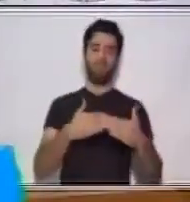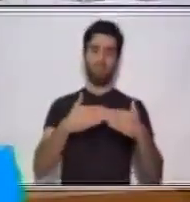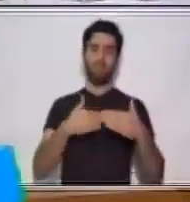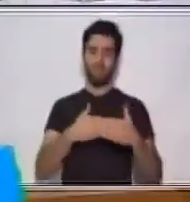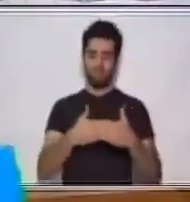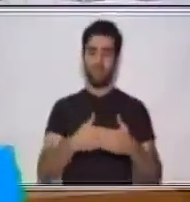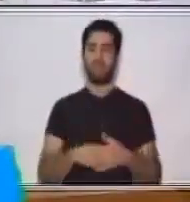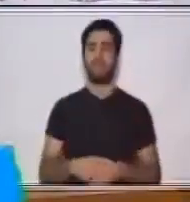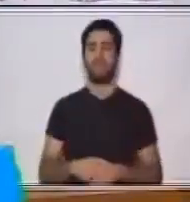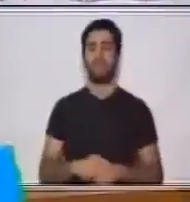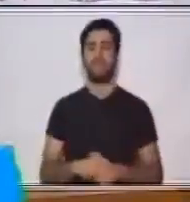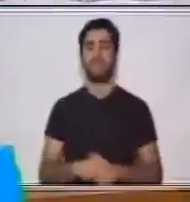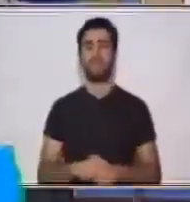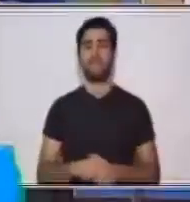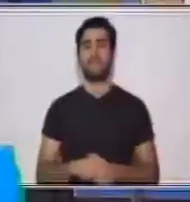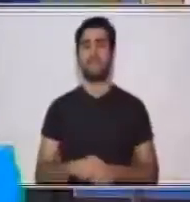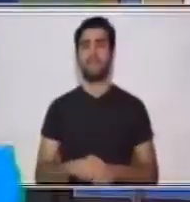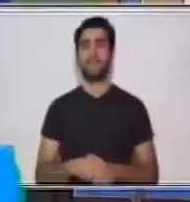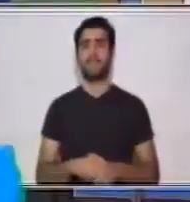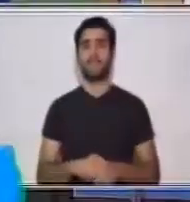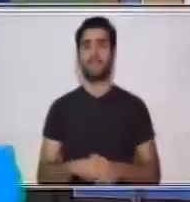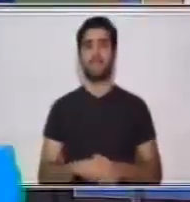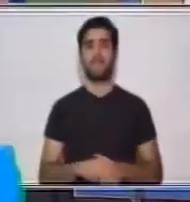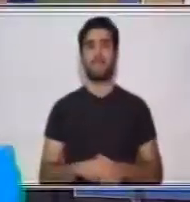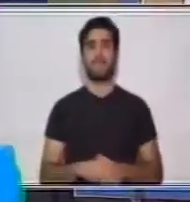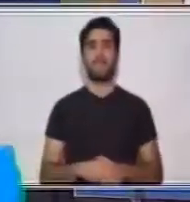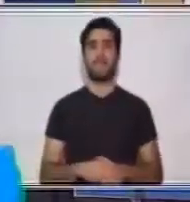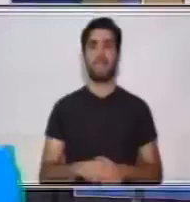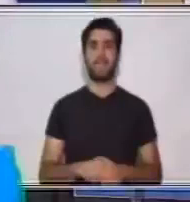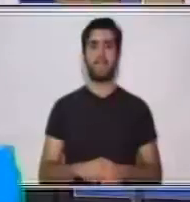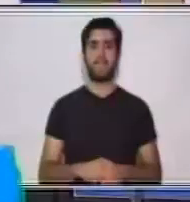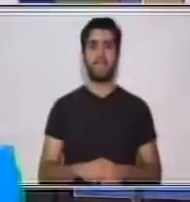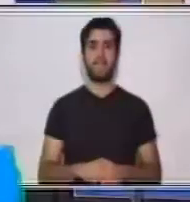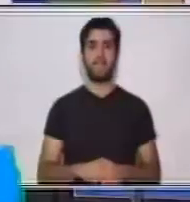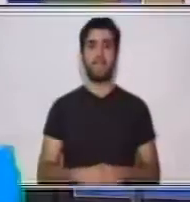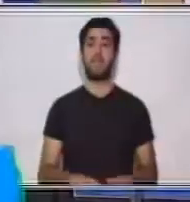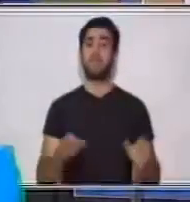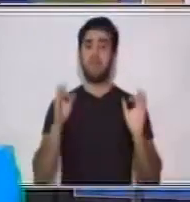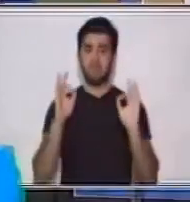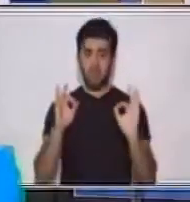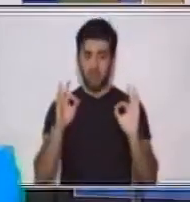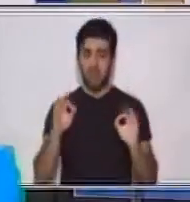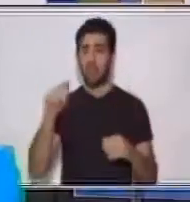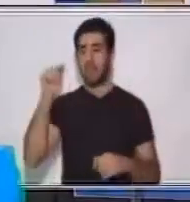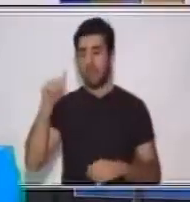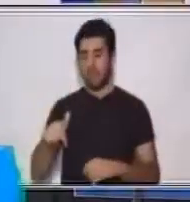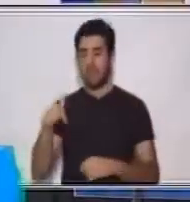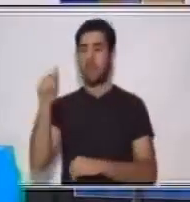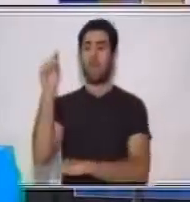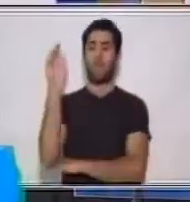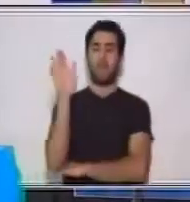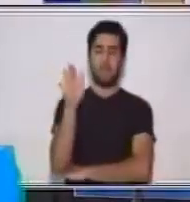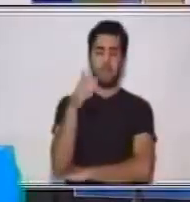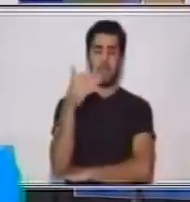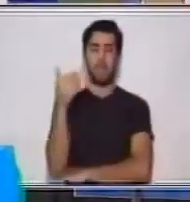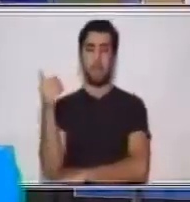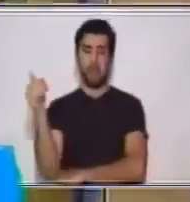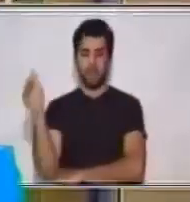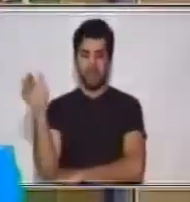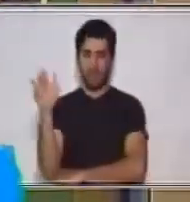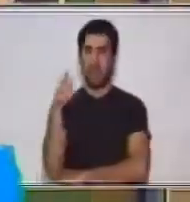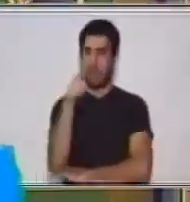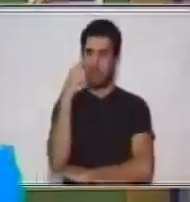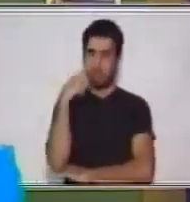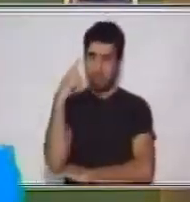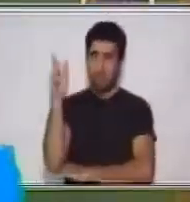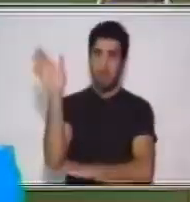corazón. Muy bien, así es como es nuestra bandera. Nuestra bandera ondea,